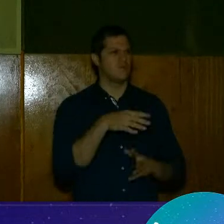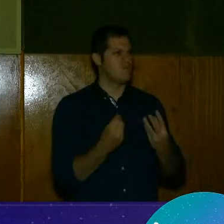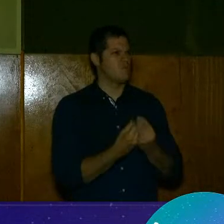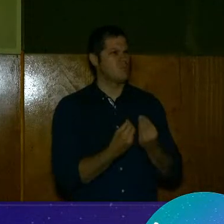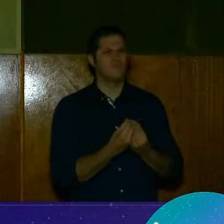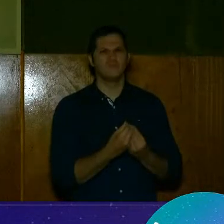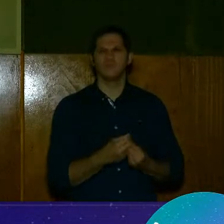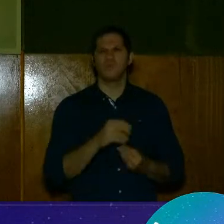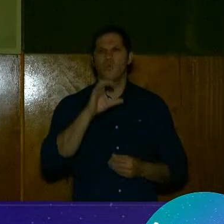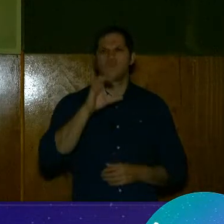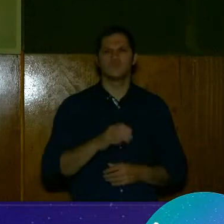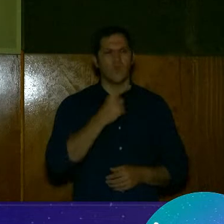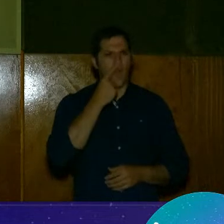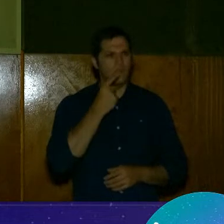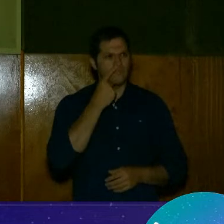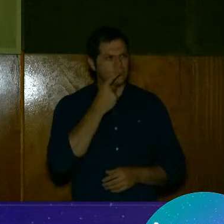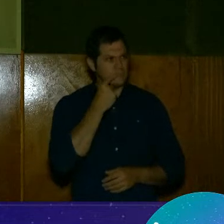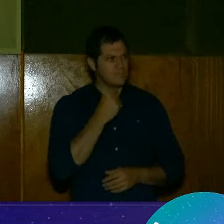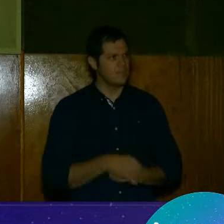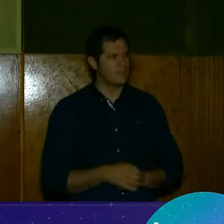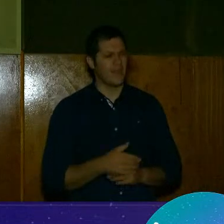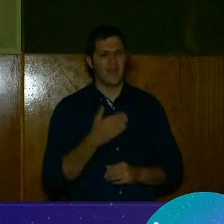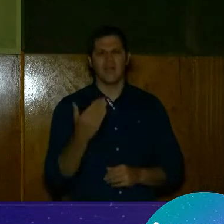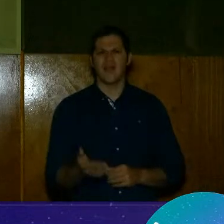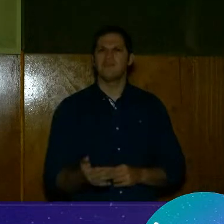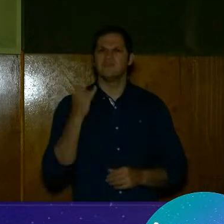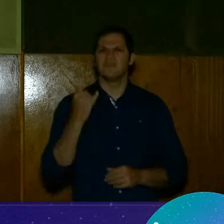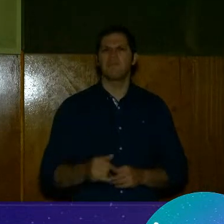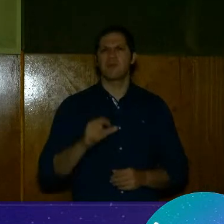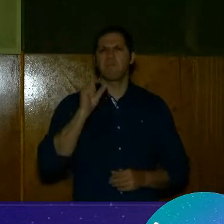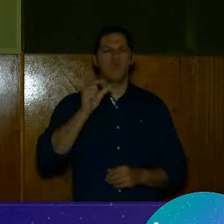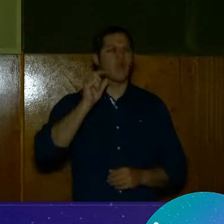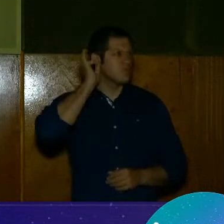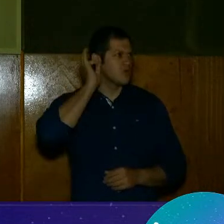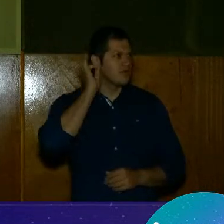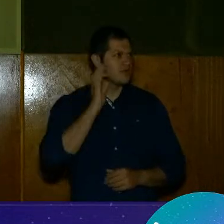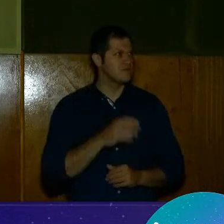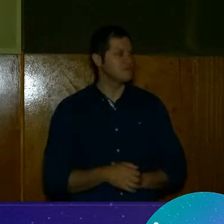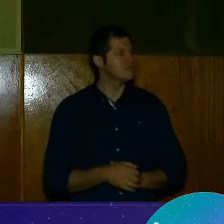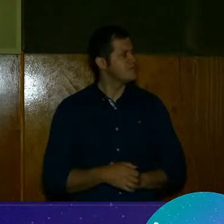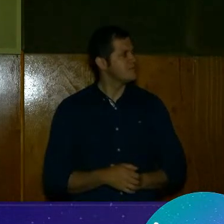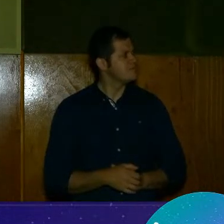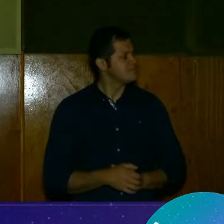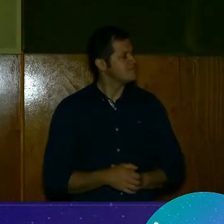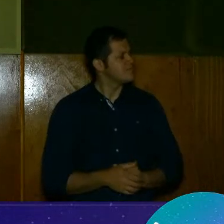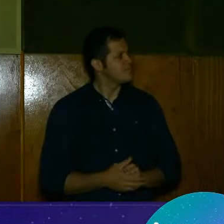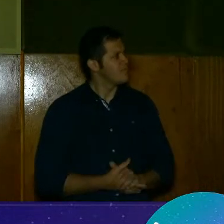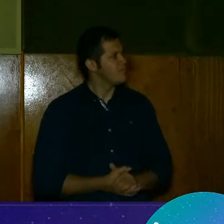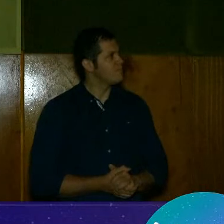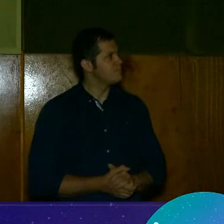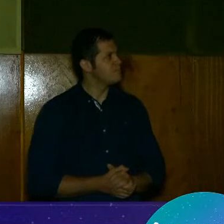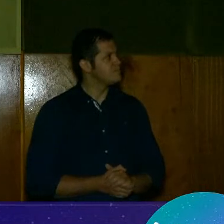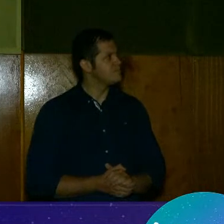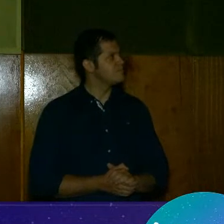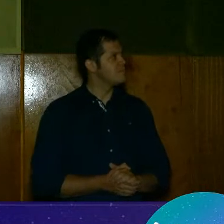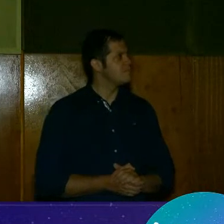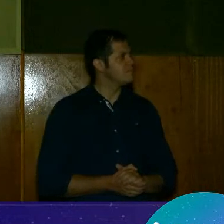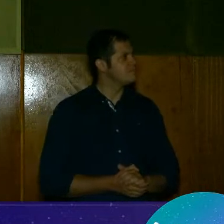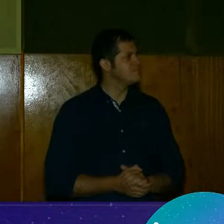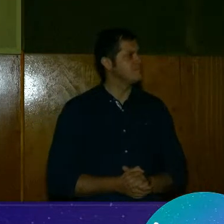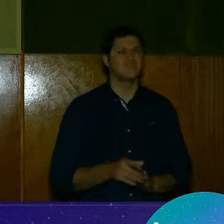universidad yo también las miraba a ellas una mujer en un curso lleno de hombres uno mira a